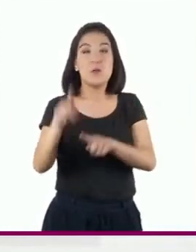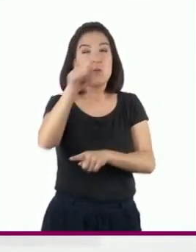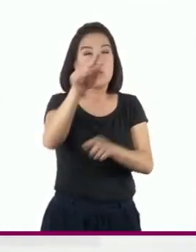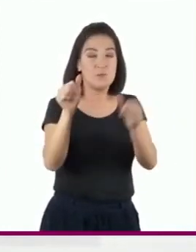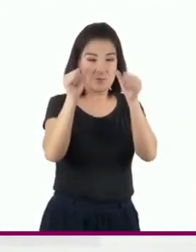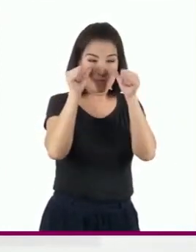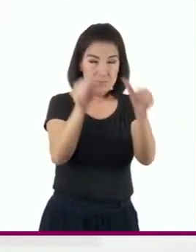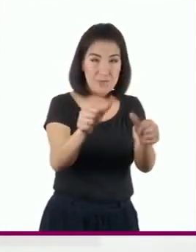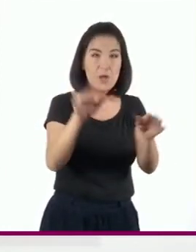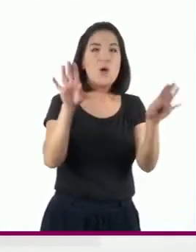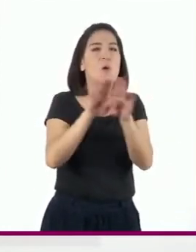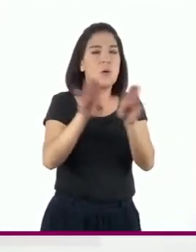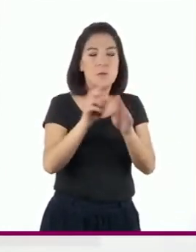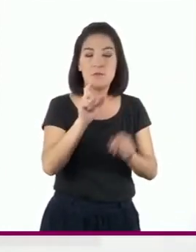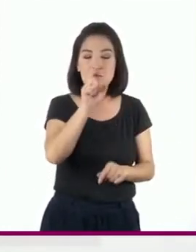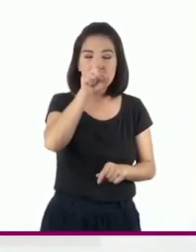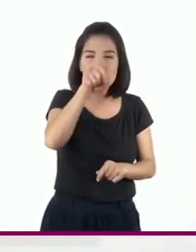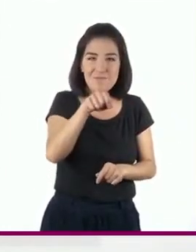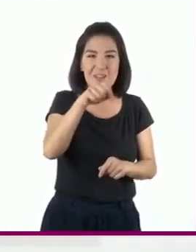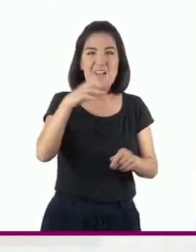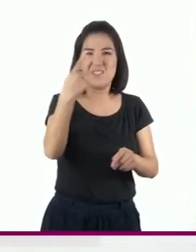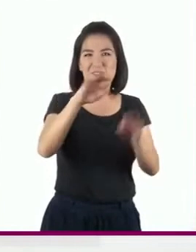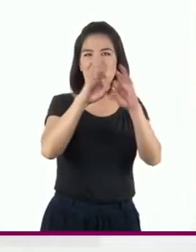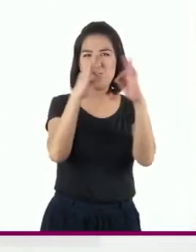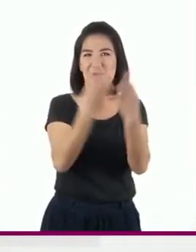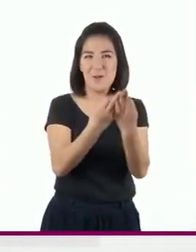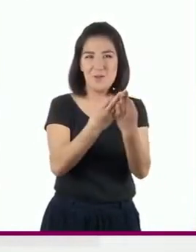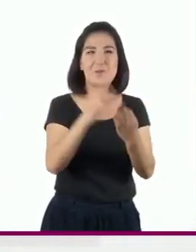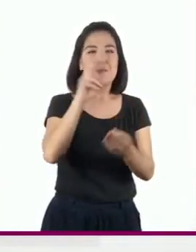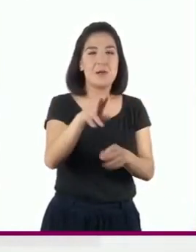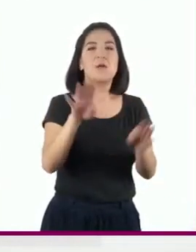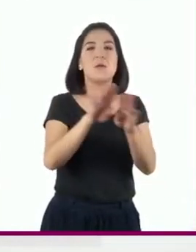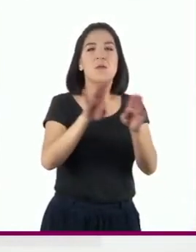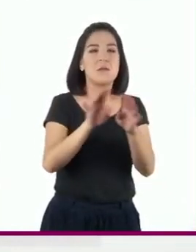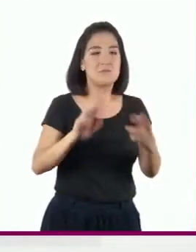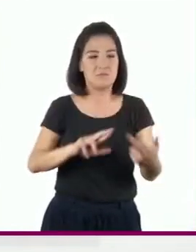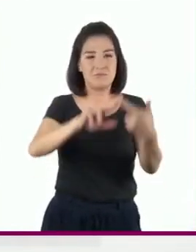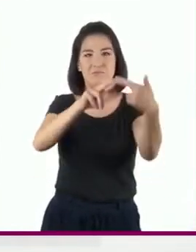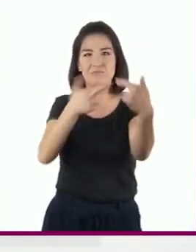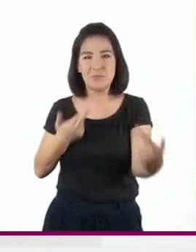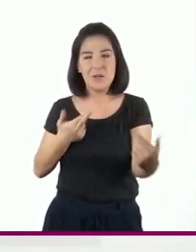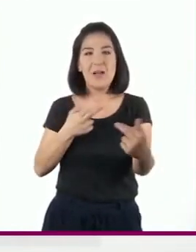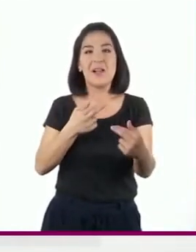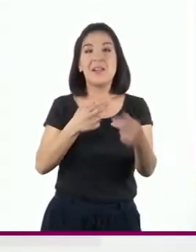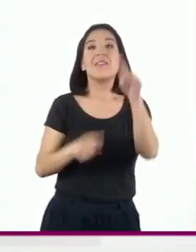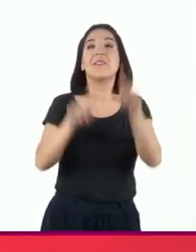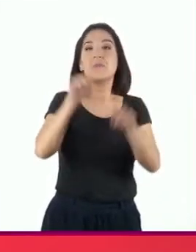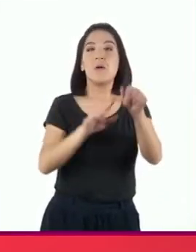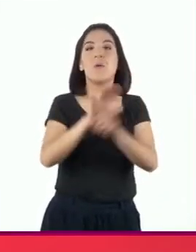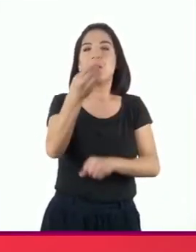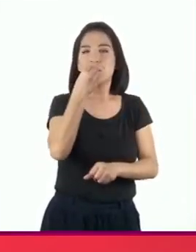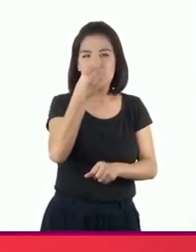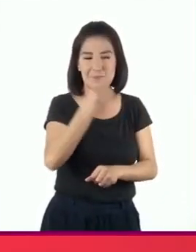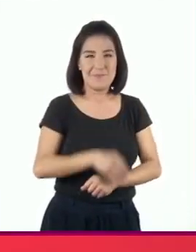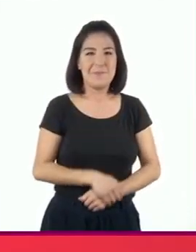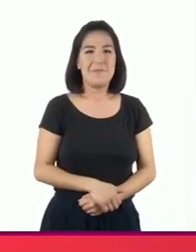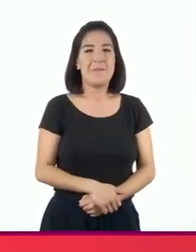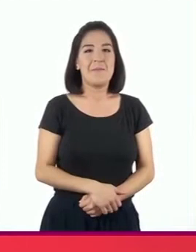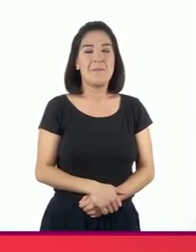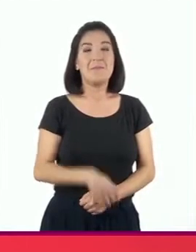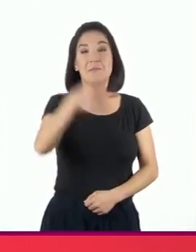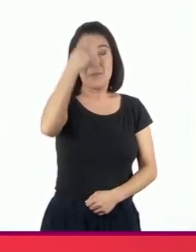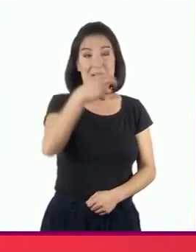continuación realizaremos una actividad para observar las adaptaciones en los picos de los pinzones. Tomaremos en cuenta 4 especies